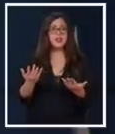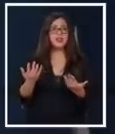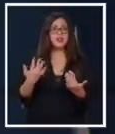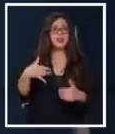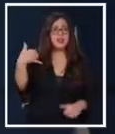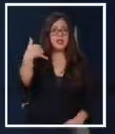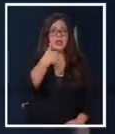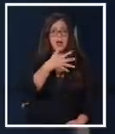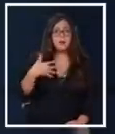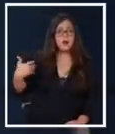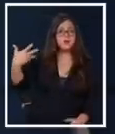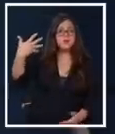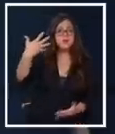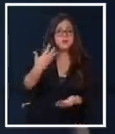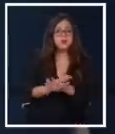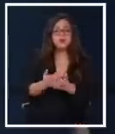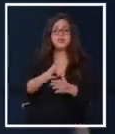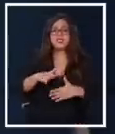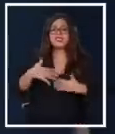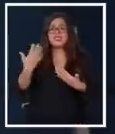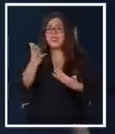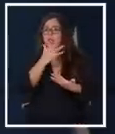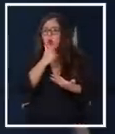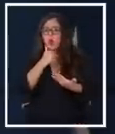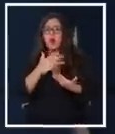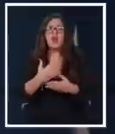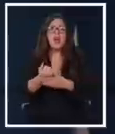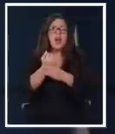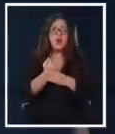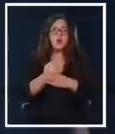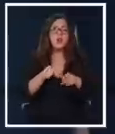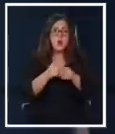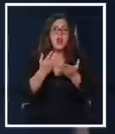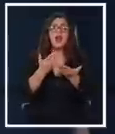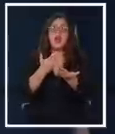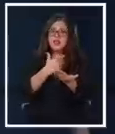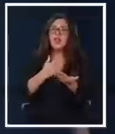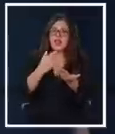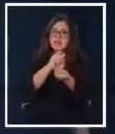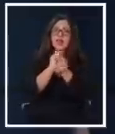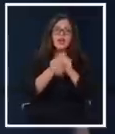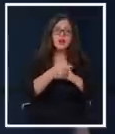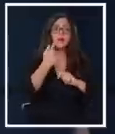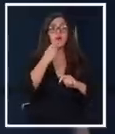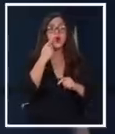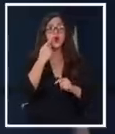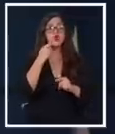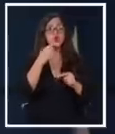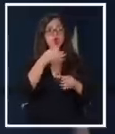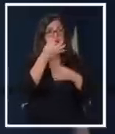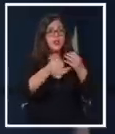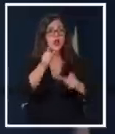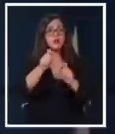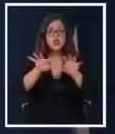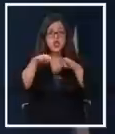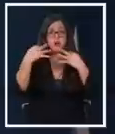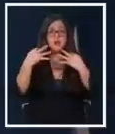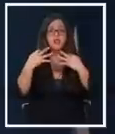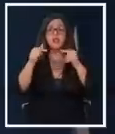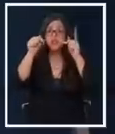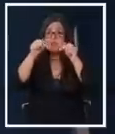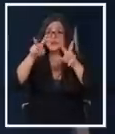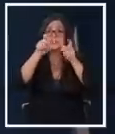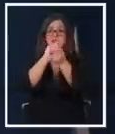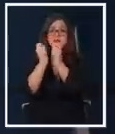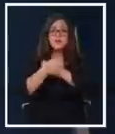de sentir desamparo tenga altas expectativas de cambio y lo que yo les puedo decir a quienes nos están escuchando es que para que esos